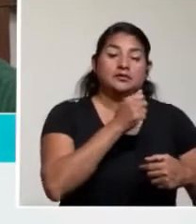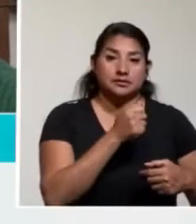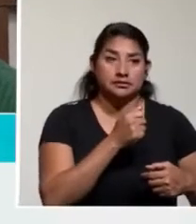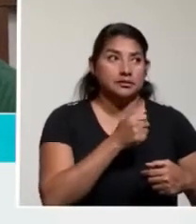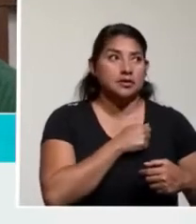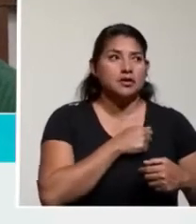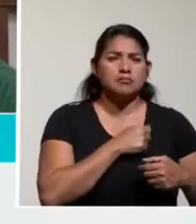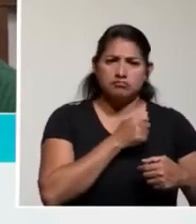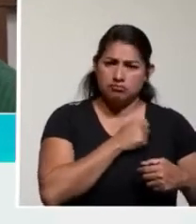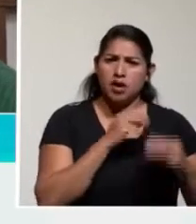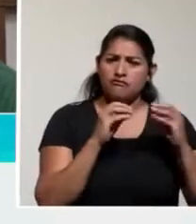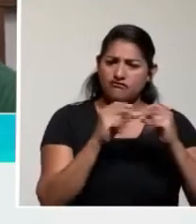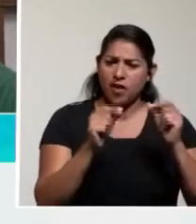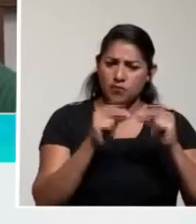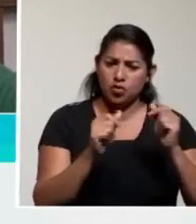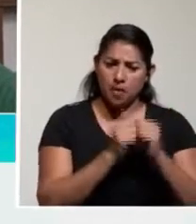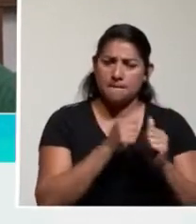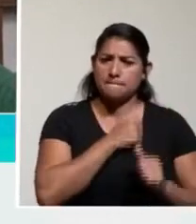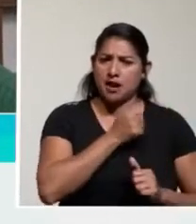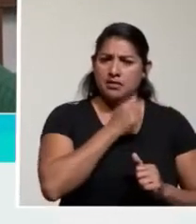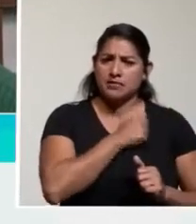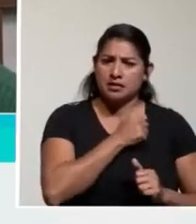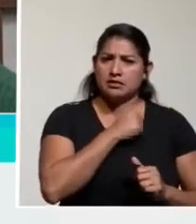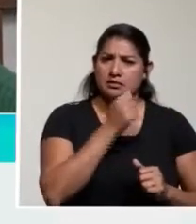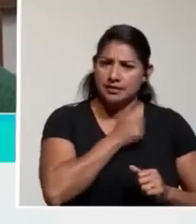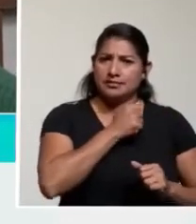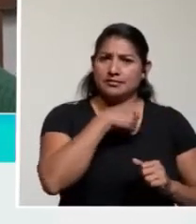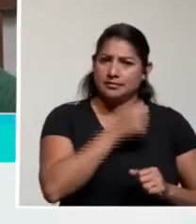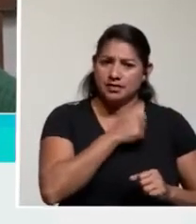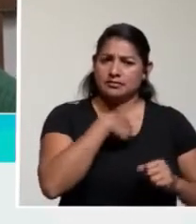Un poquito más rápido, pero igual con paz.